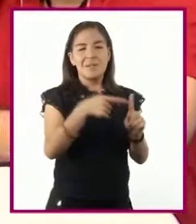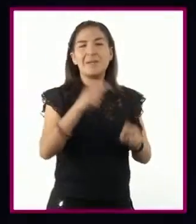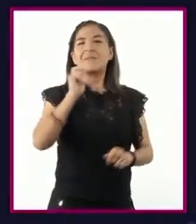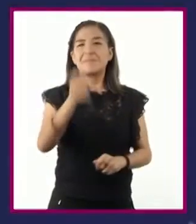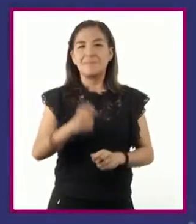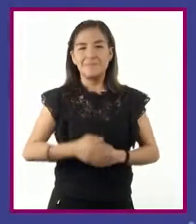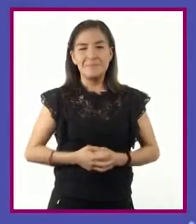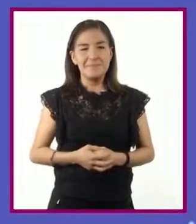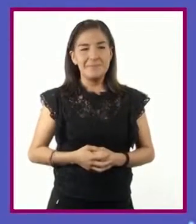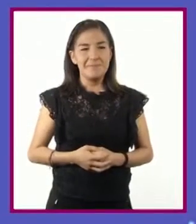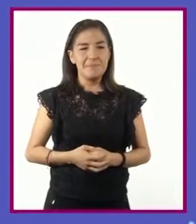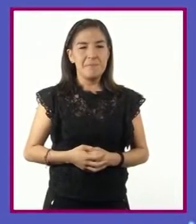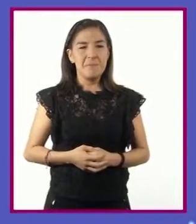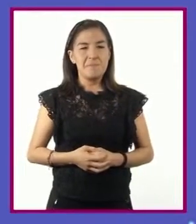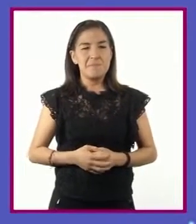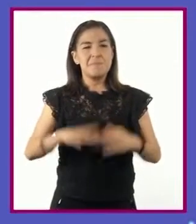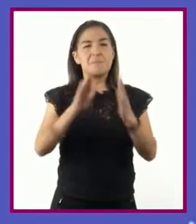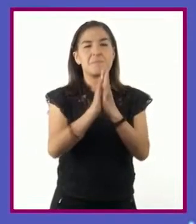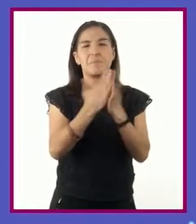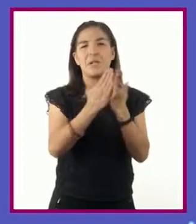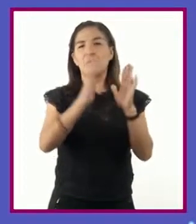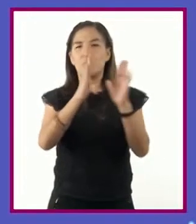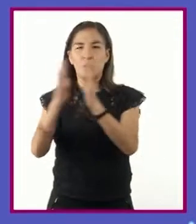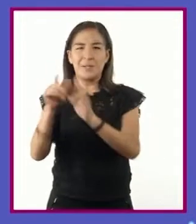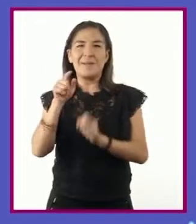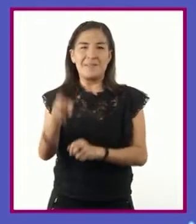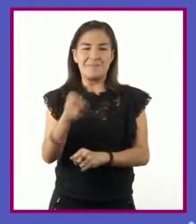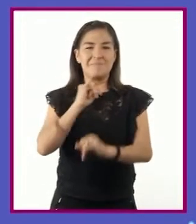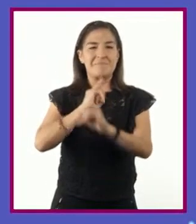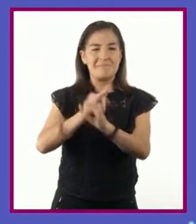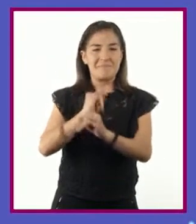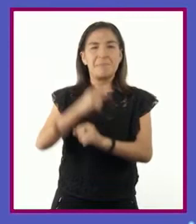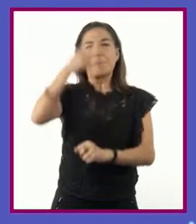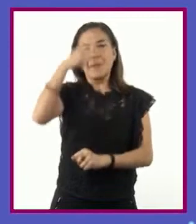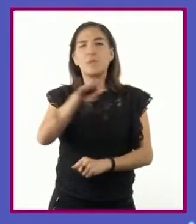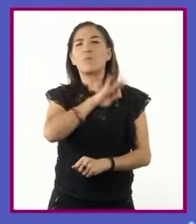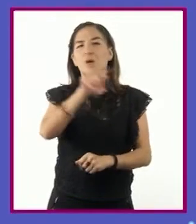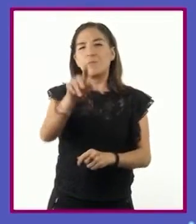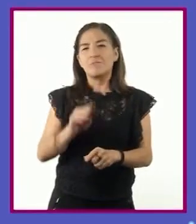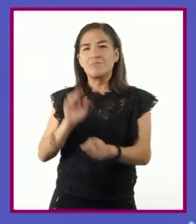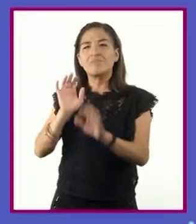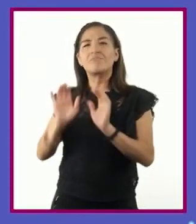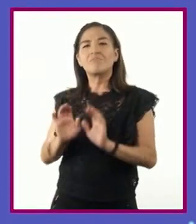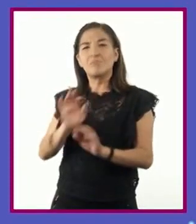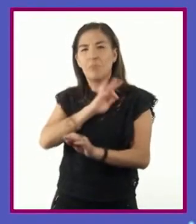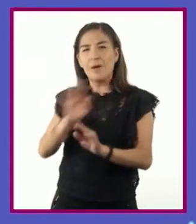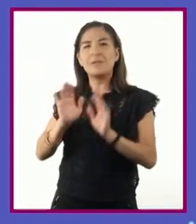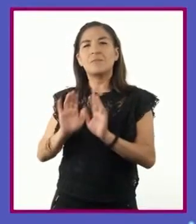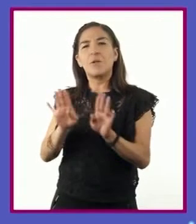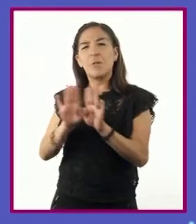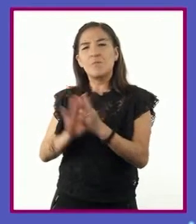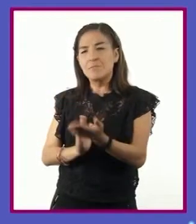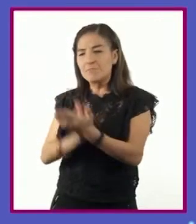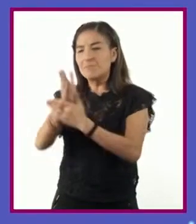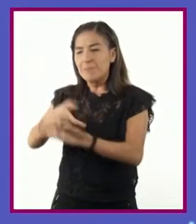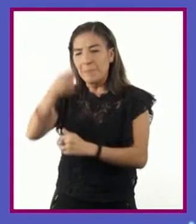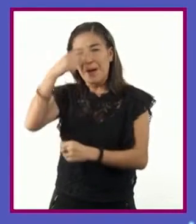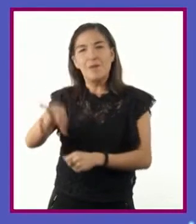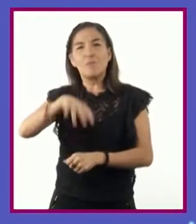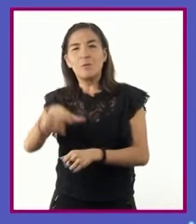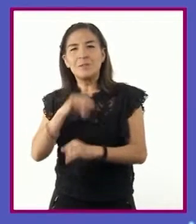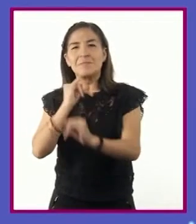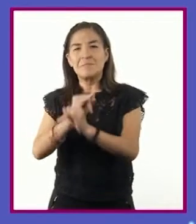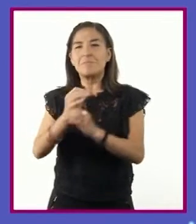son las bibliotecas digitales, que permiten acceder a infinidad de documentos originales,